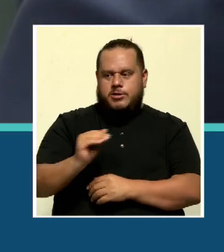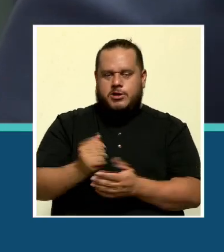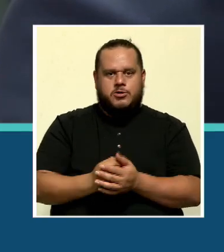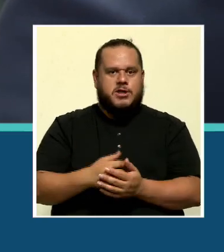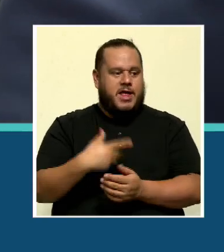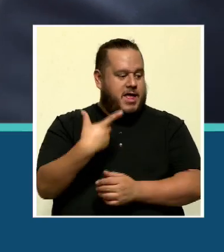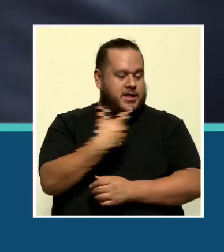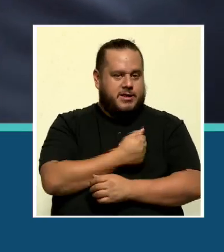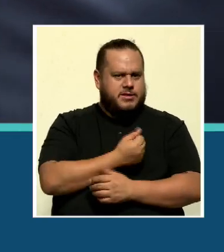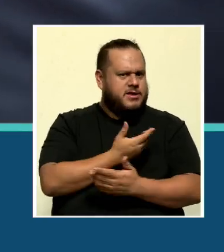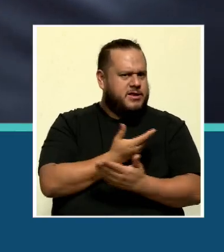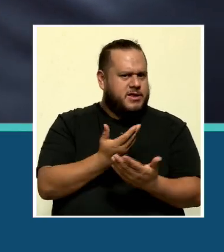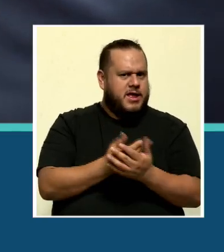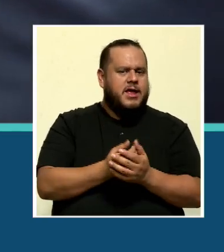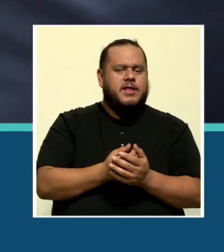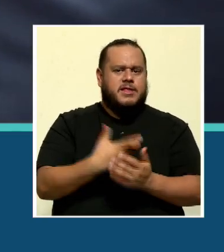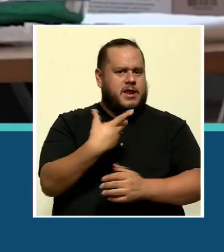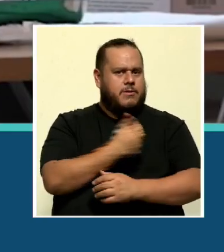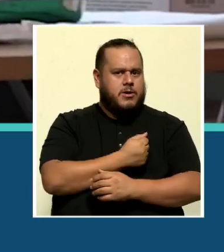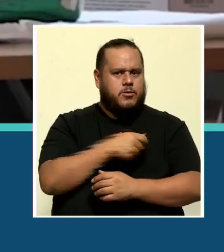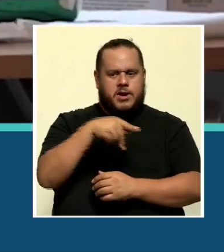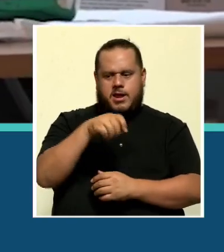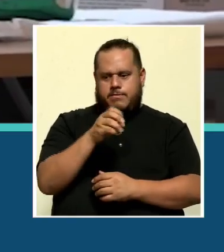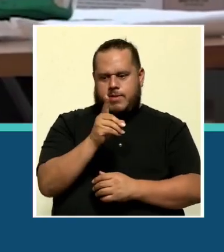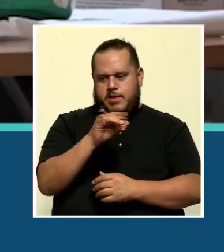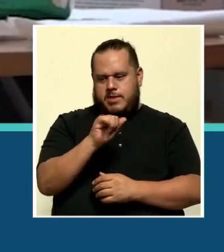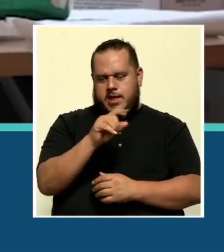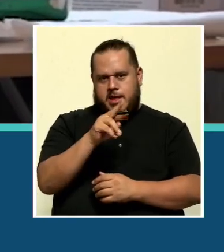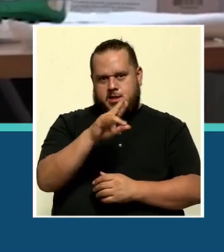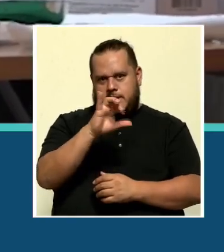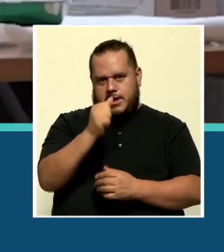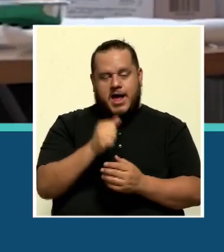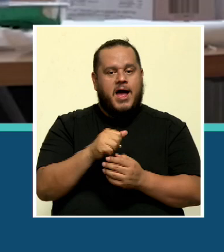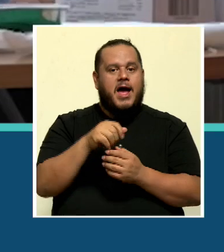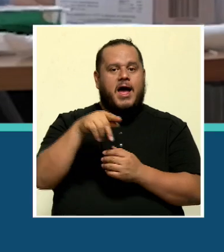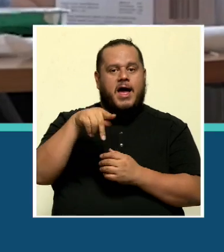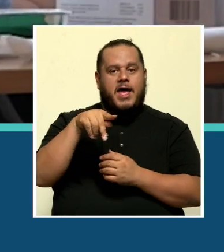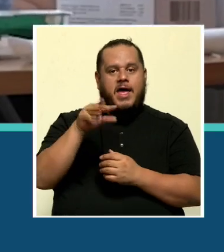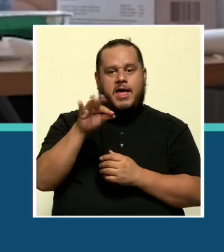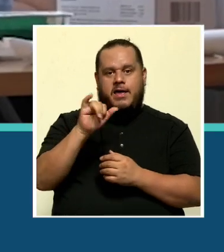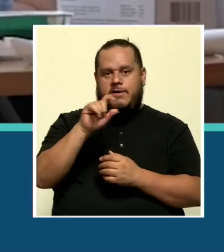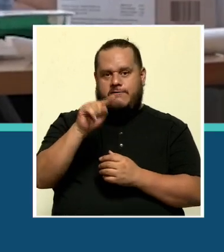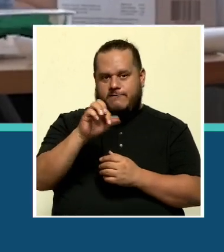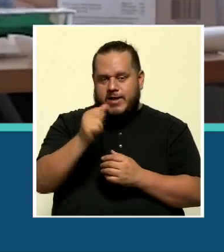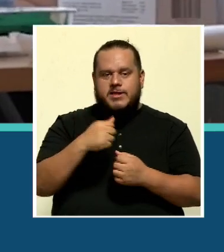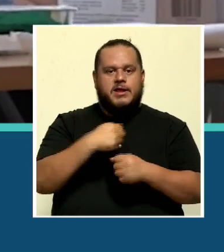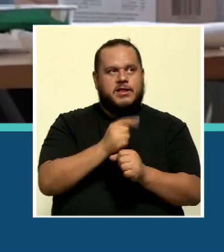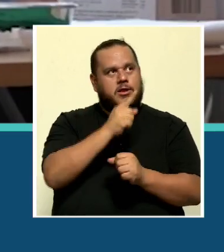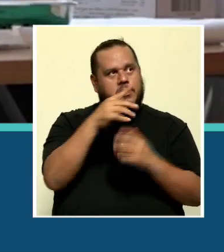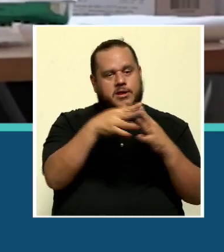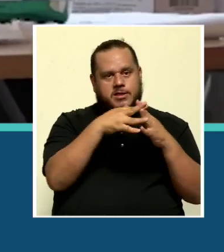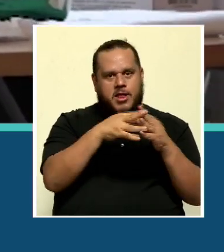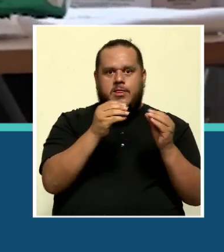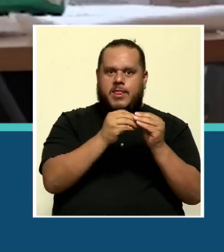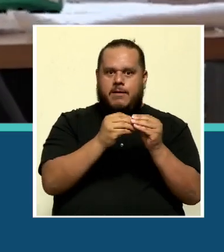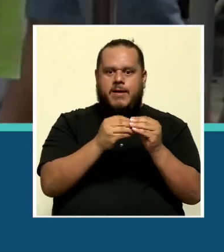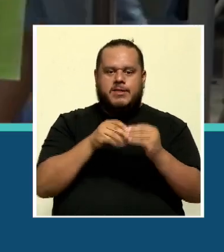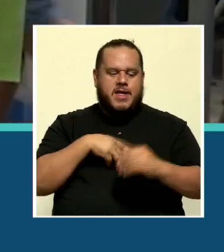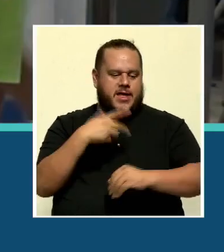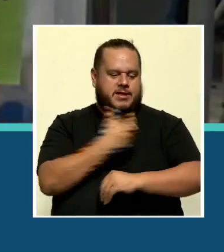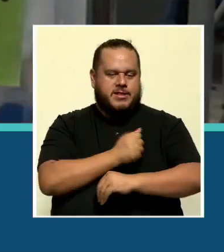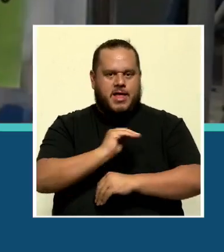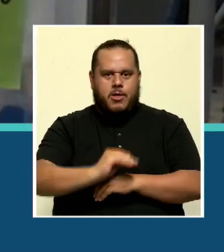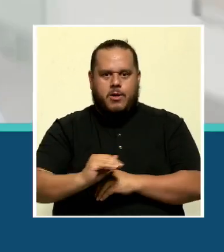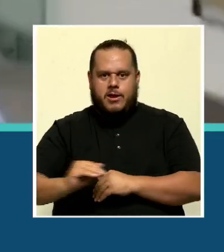dosis que recibirán será de la vacuna pediátrica Pfizer, que ha superado las pruebas en los Estados Unidos, donde más se ha aplicado a los